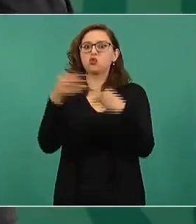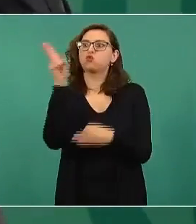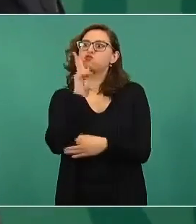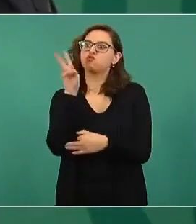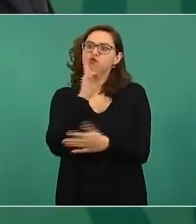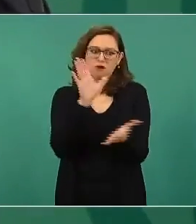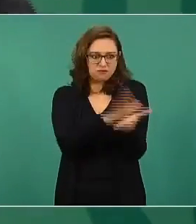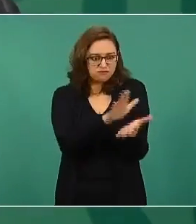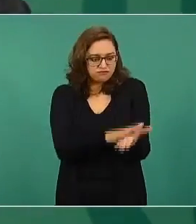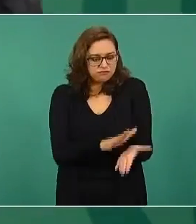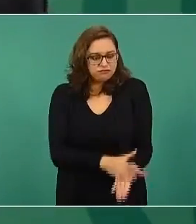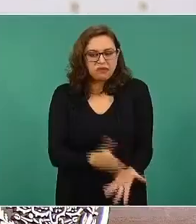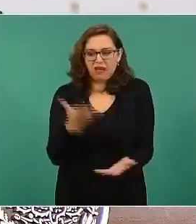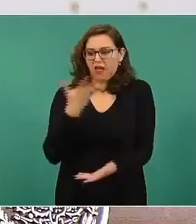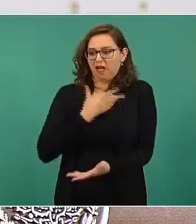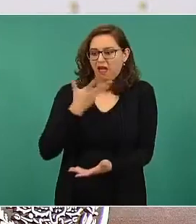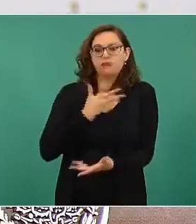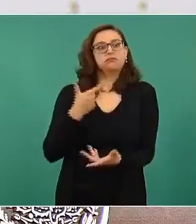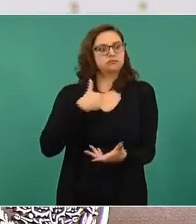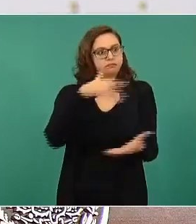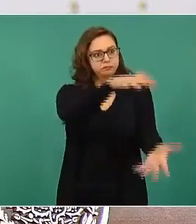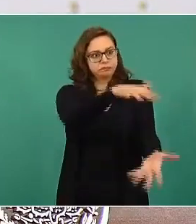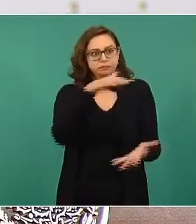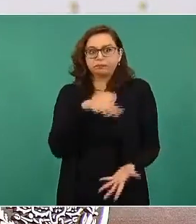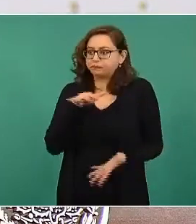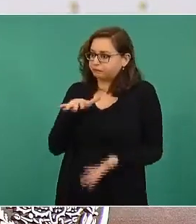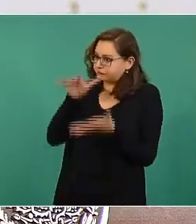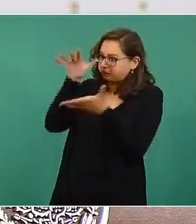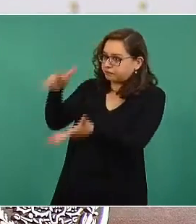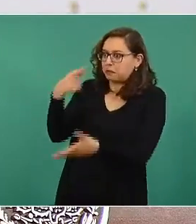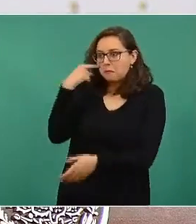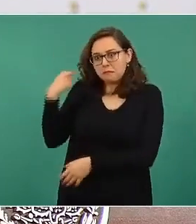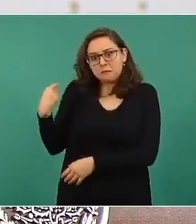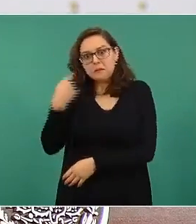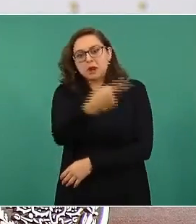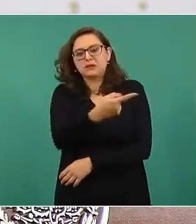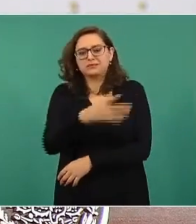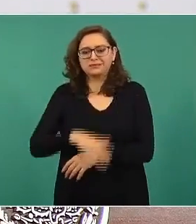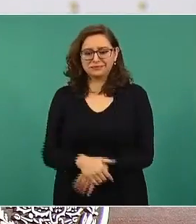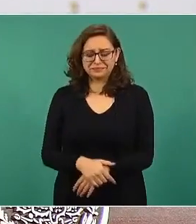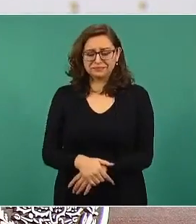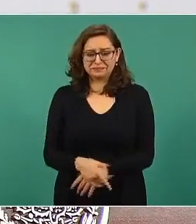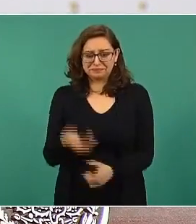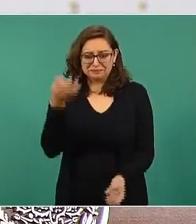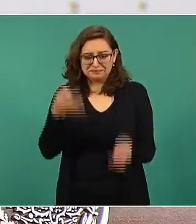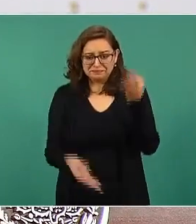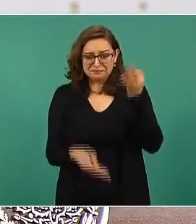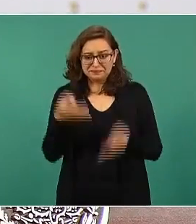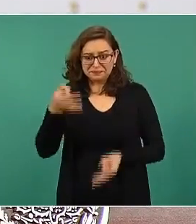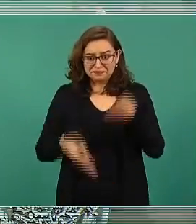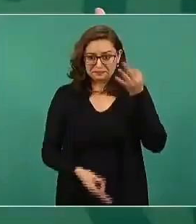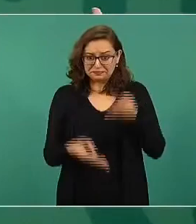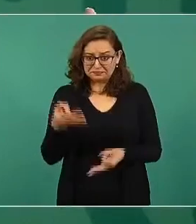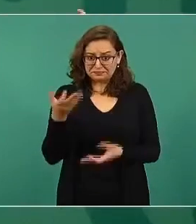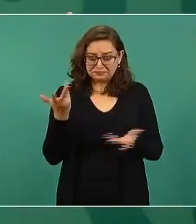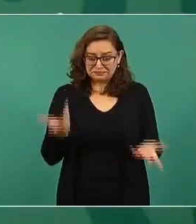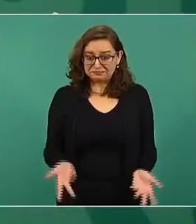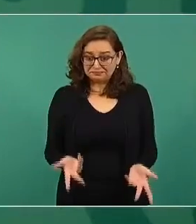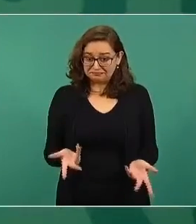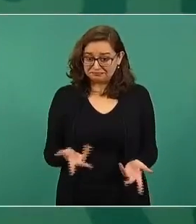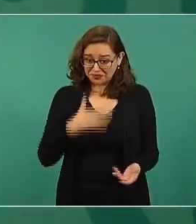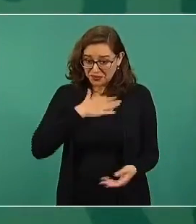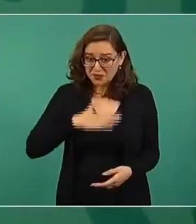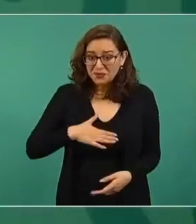claro, imagínense si iban a hacer justicia o a anular la